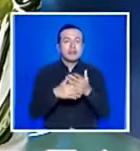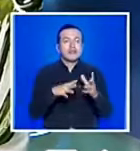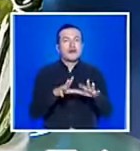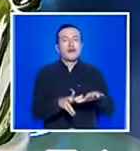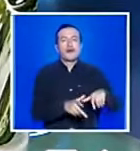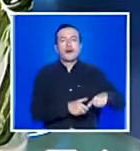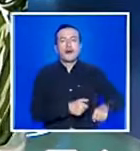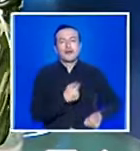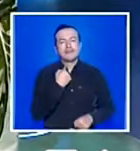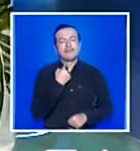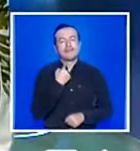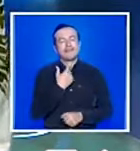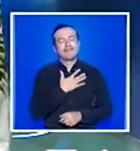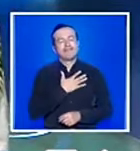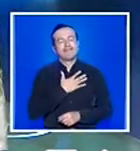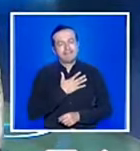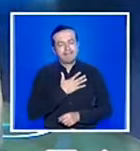esta situación. Terrible,